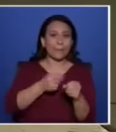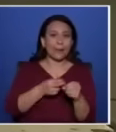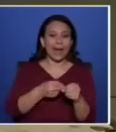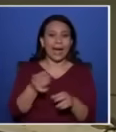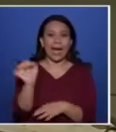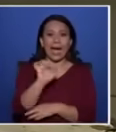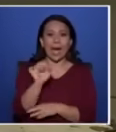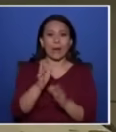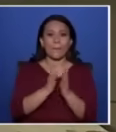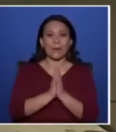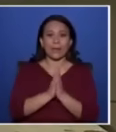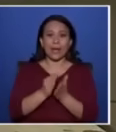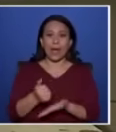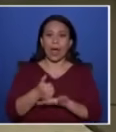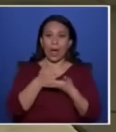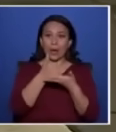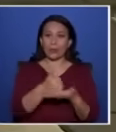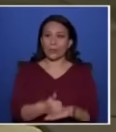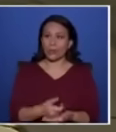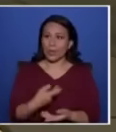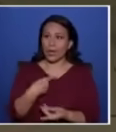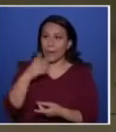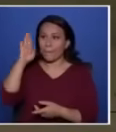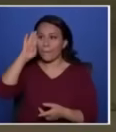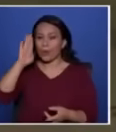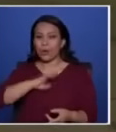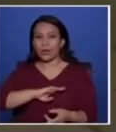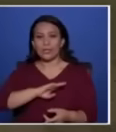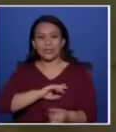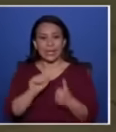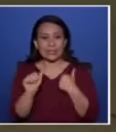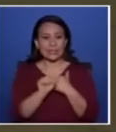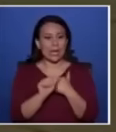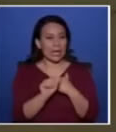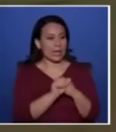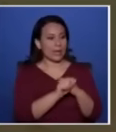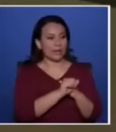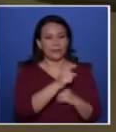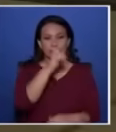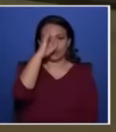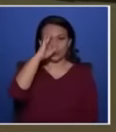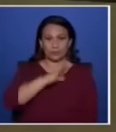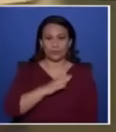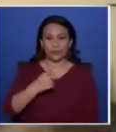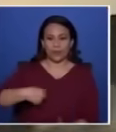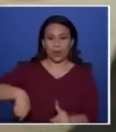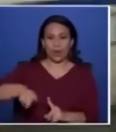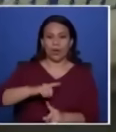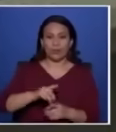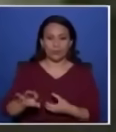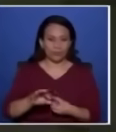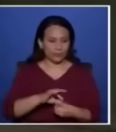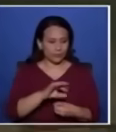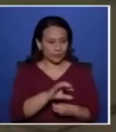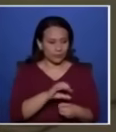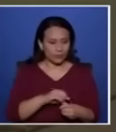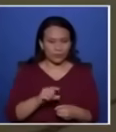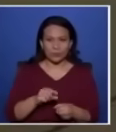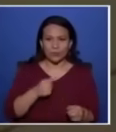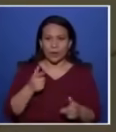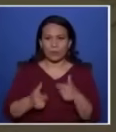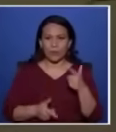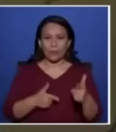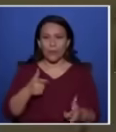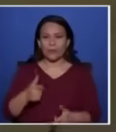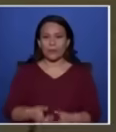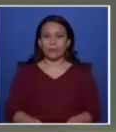camioneta a pedir auxilio a una unidad de policía comunitaria cercana. Los agentes fueron al lugar del ataque, recogieron los restos de bala y